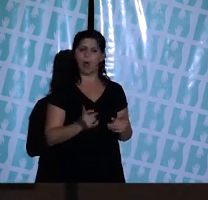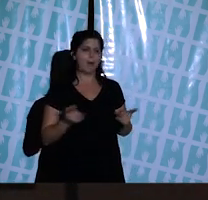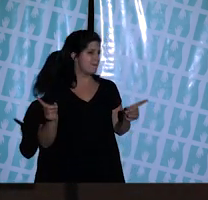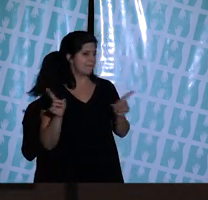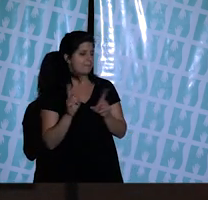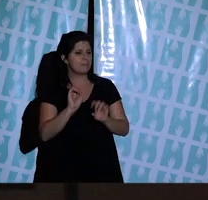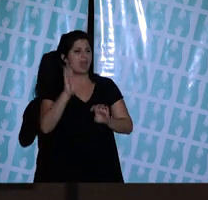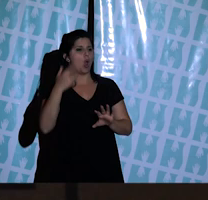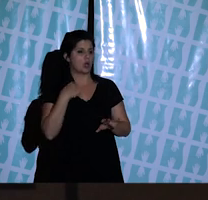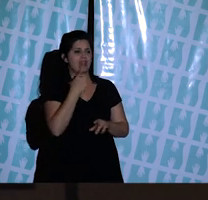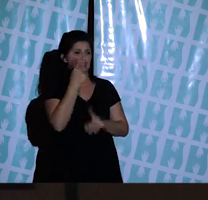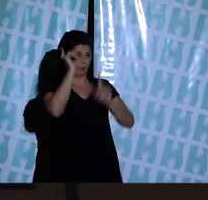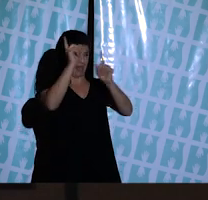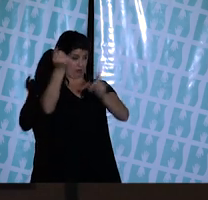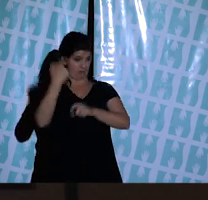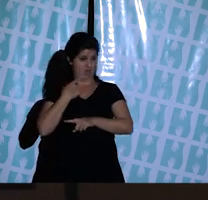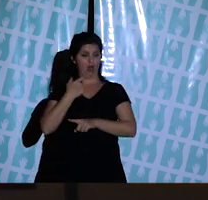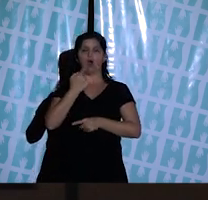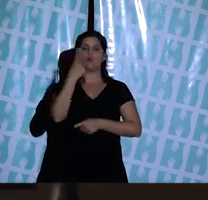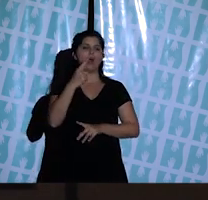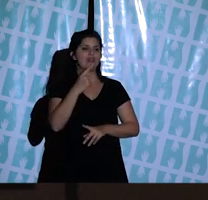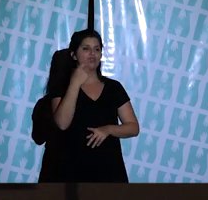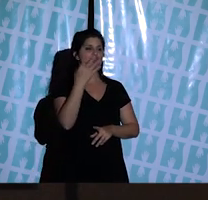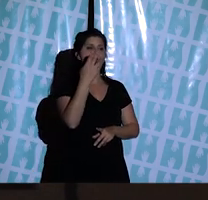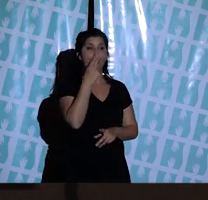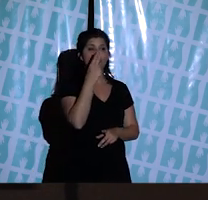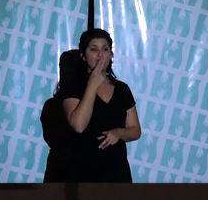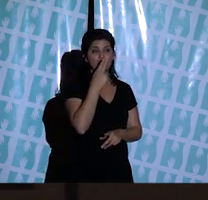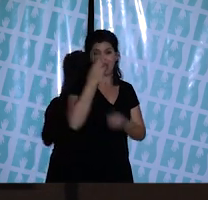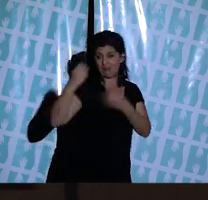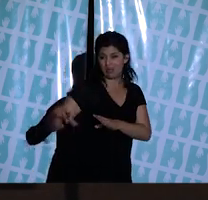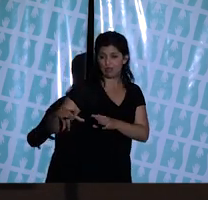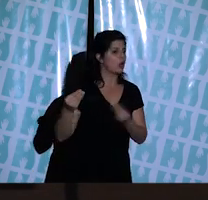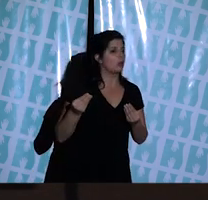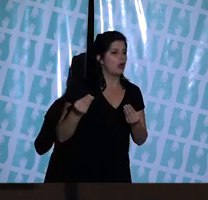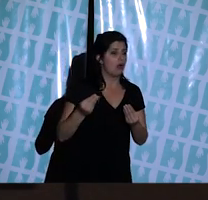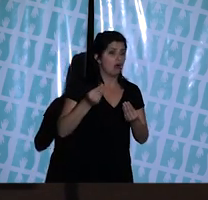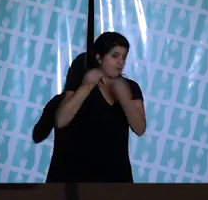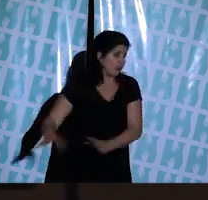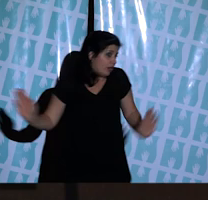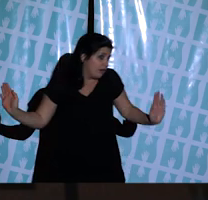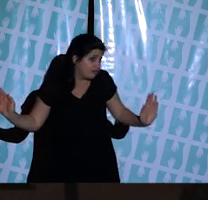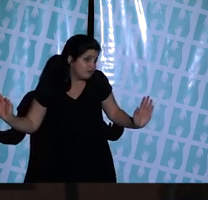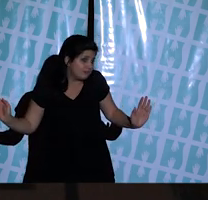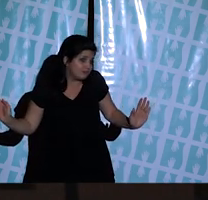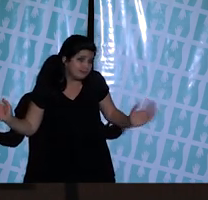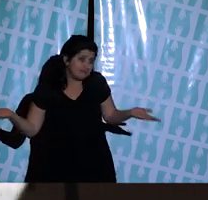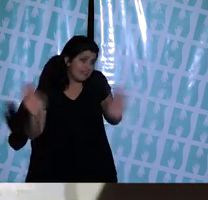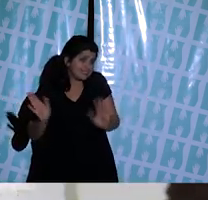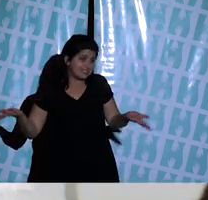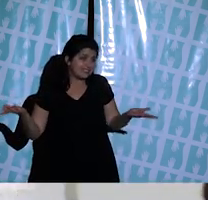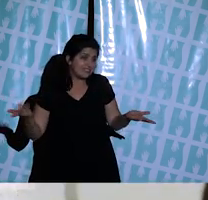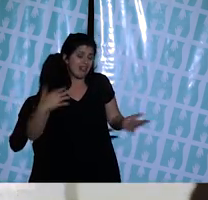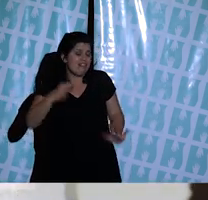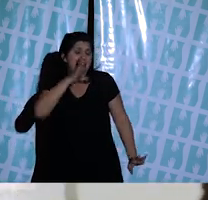el gordo decía, para dejar de fumar hay que dejar de fumar. Y yo decía, tengo una frase genial. En el fondo tiene razón,